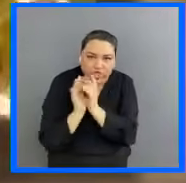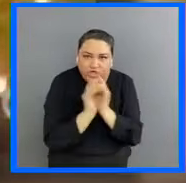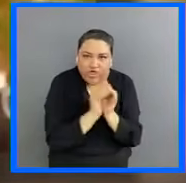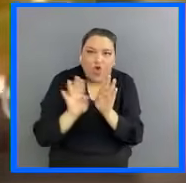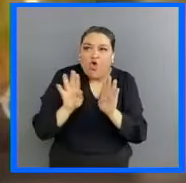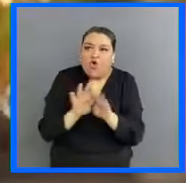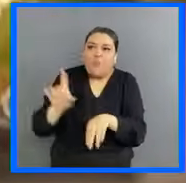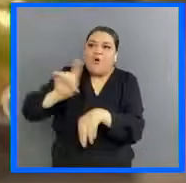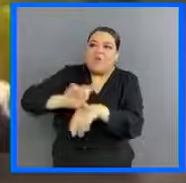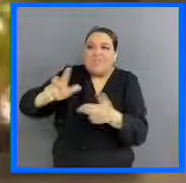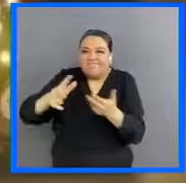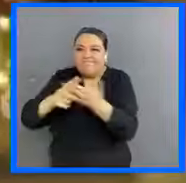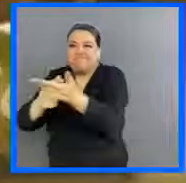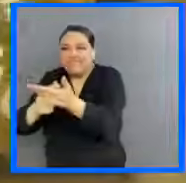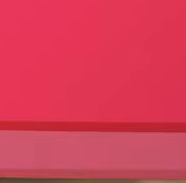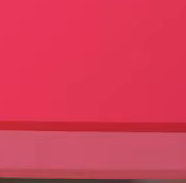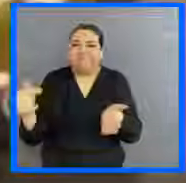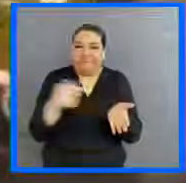ataque.